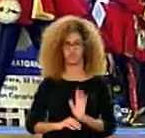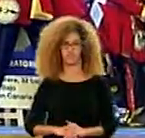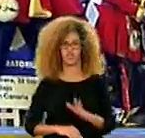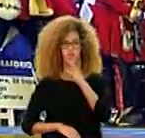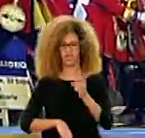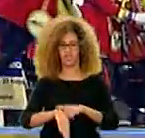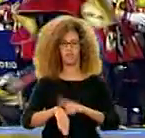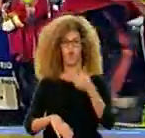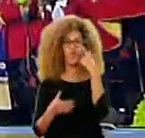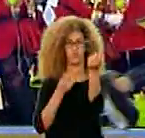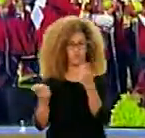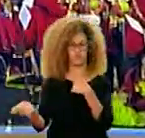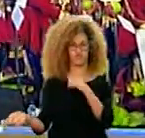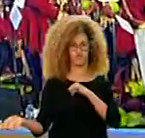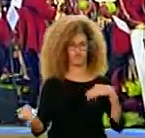está en mis manos.